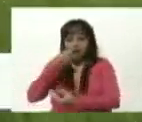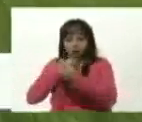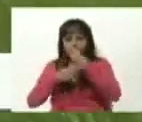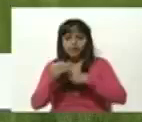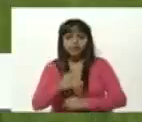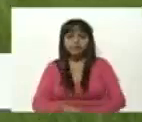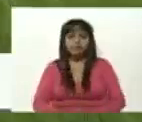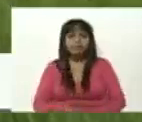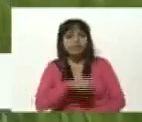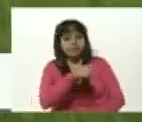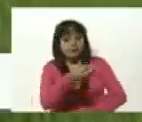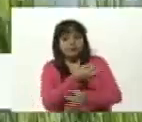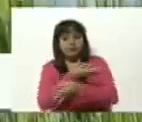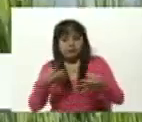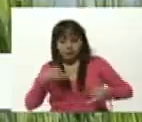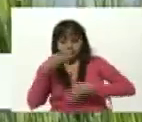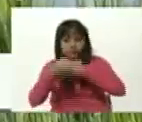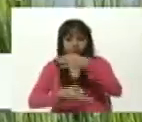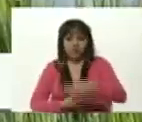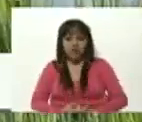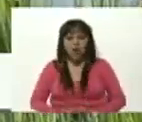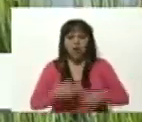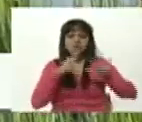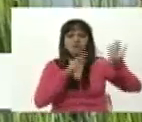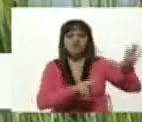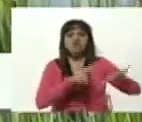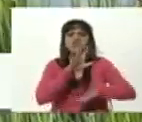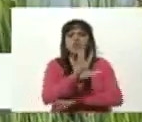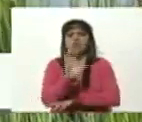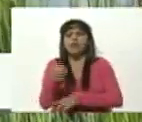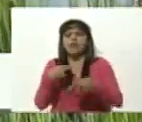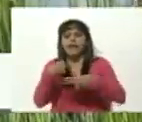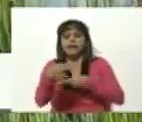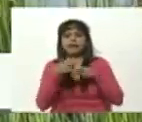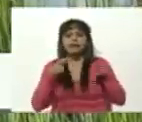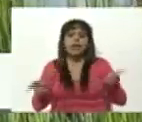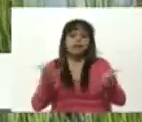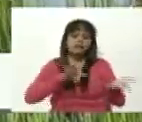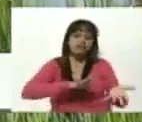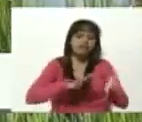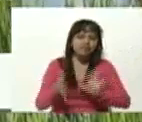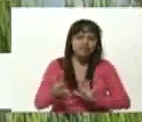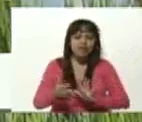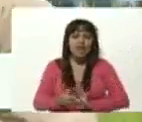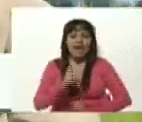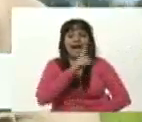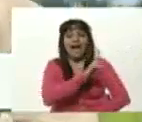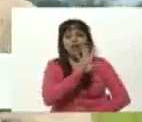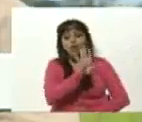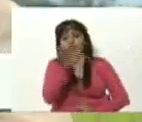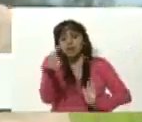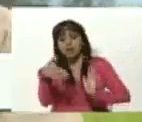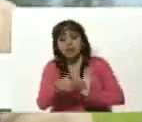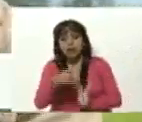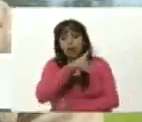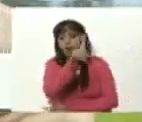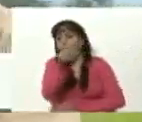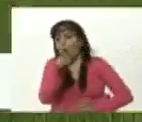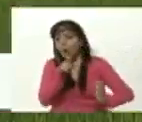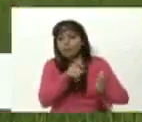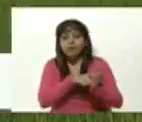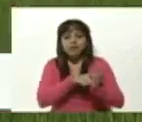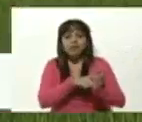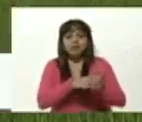Extraordinario, Jaime. Presidente, estas 850 hectáreas forman parte de más de 14.000 que hemos logrado